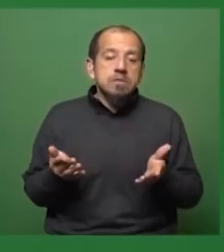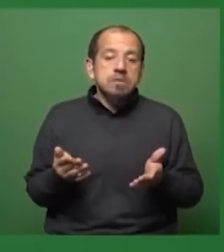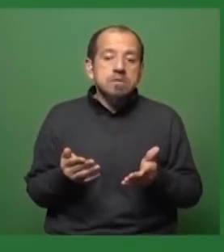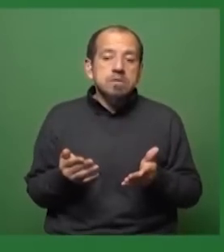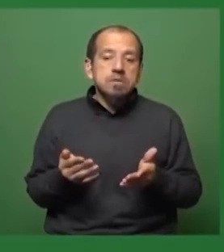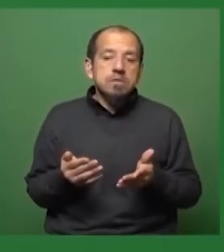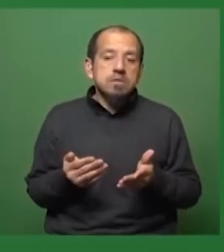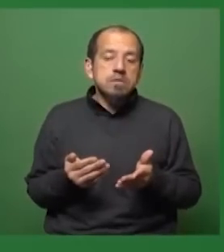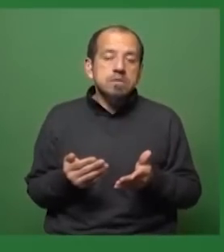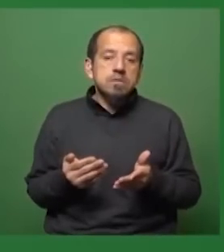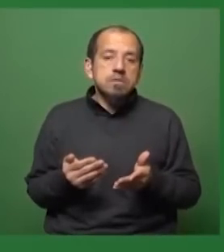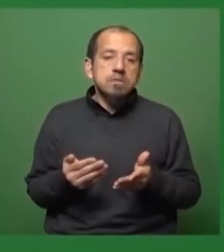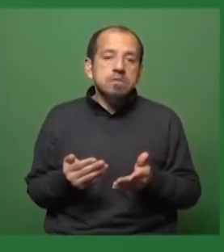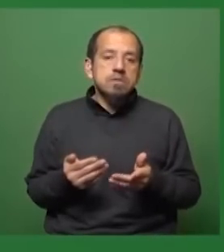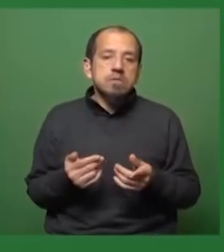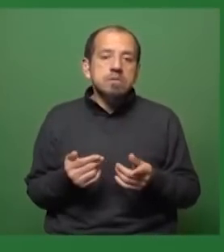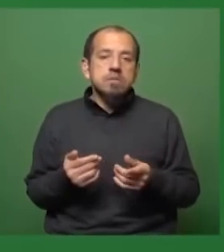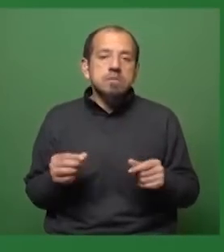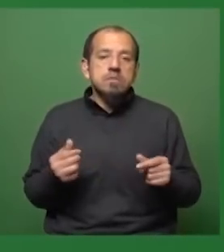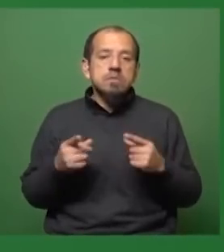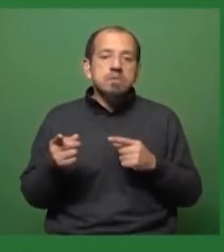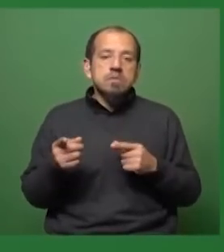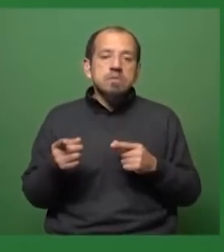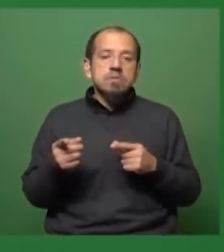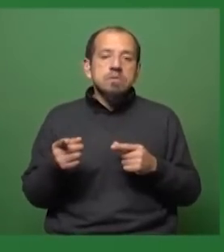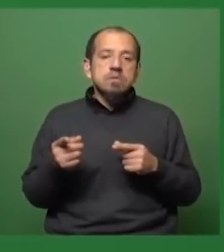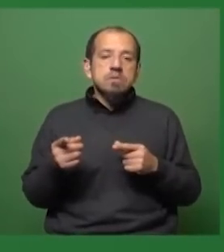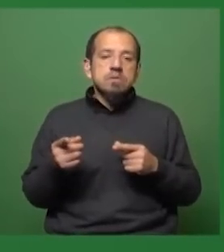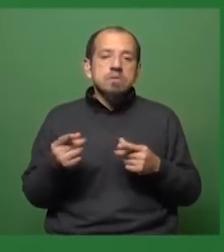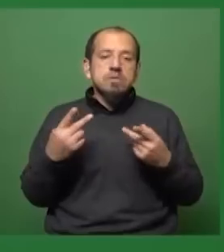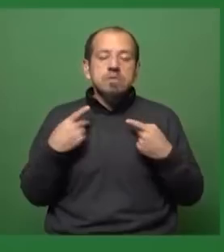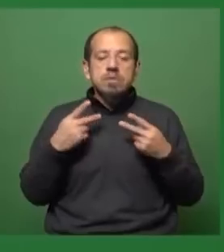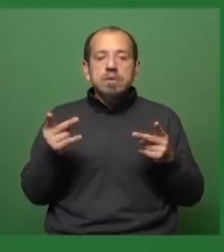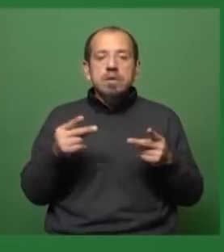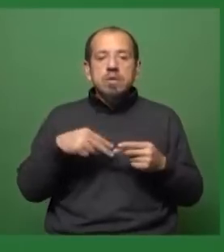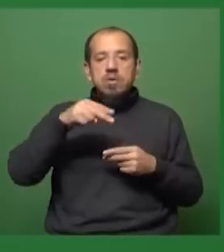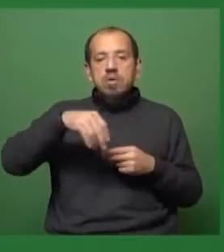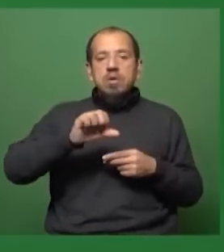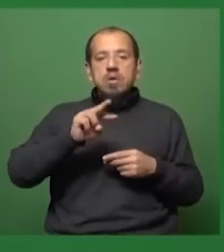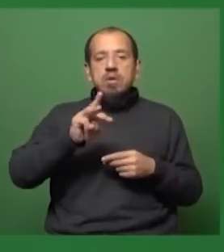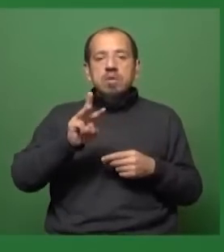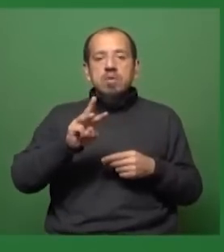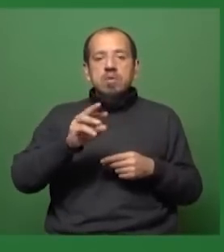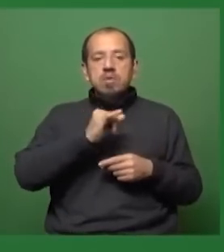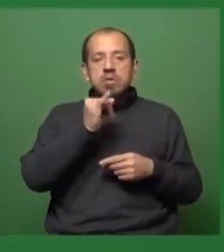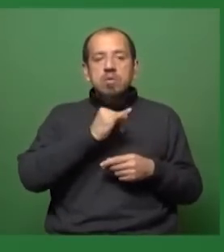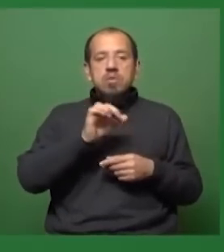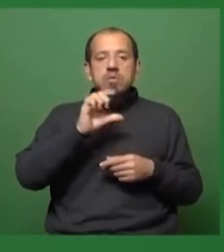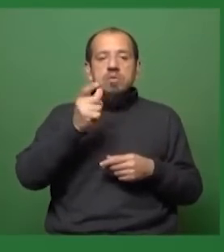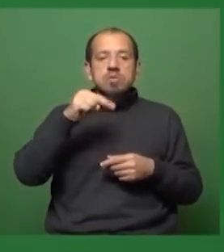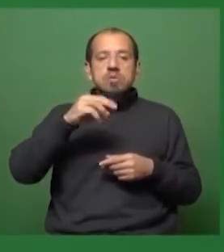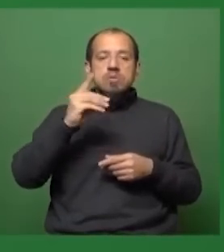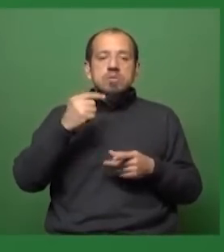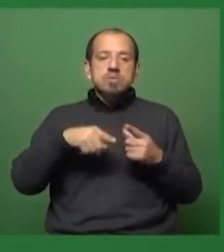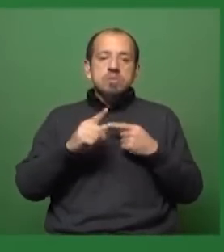este un suceso con el canciller que viajó hasta Nueva Zelanda y también está Australia presentar el